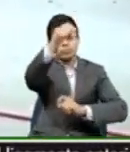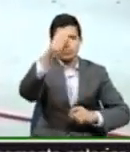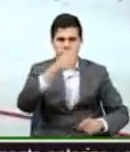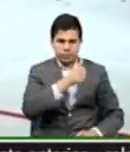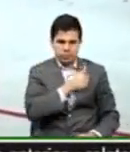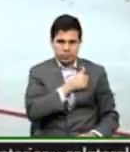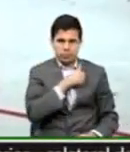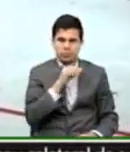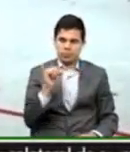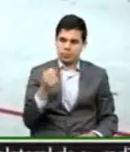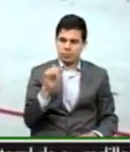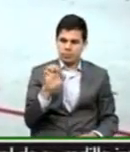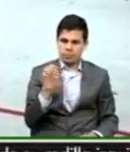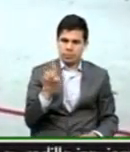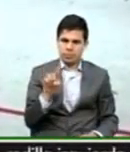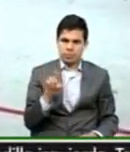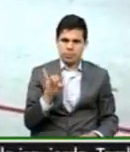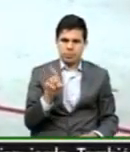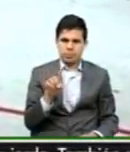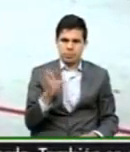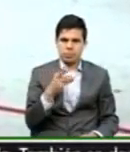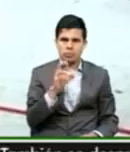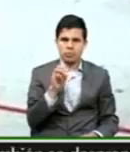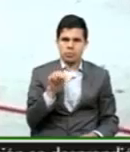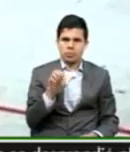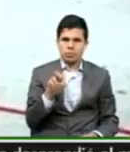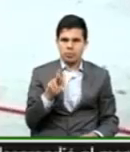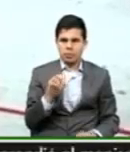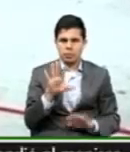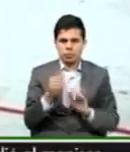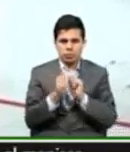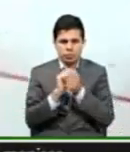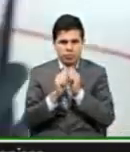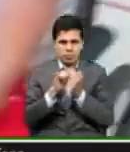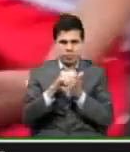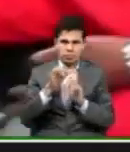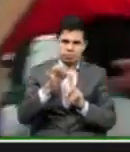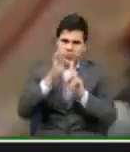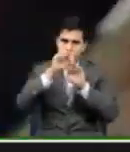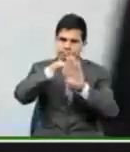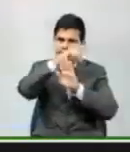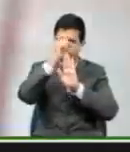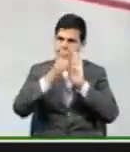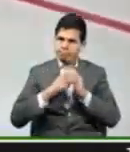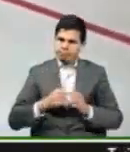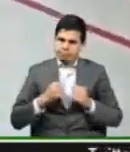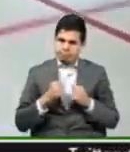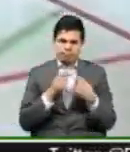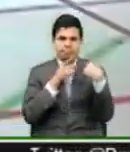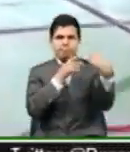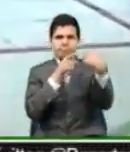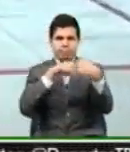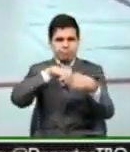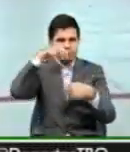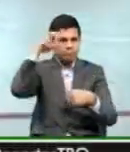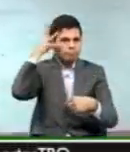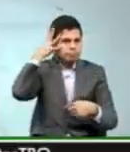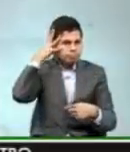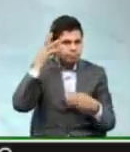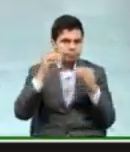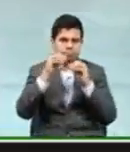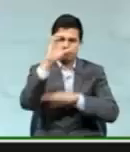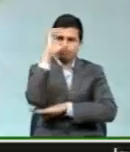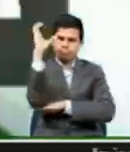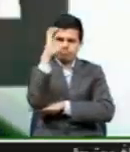Jesús Romero habló de su proyección en el ámbito deportivo, en donde espera continuar brindándole triunfos a Norte de Santander y a